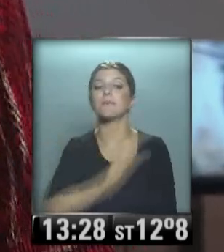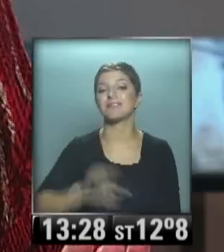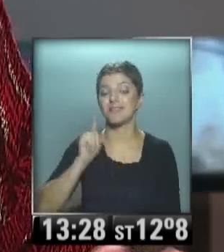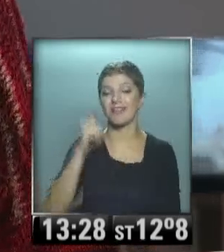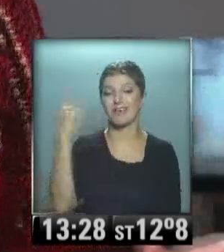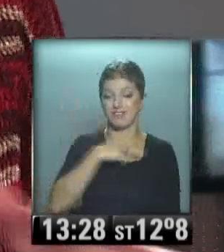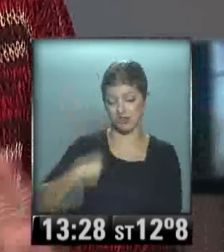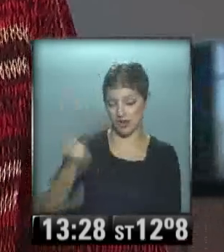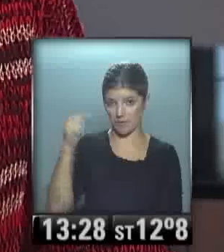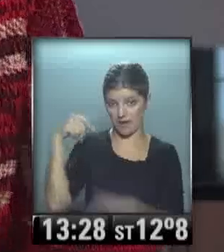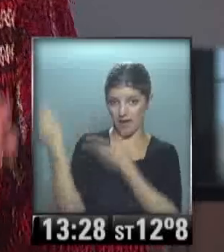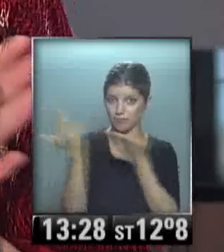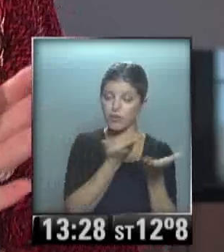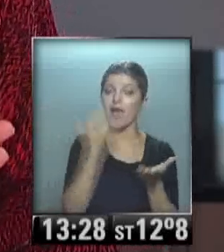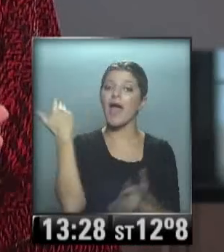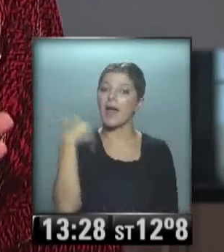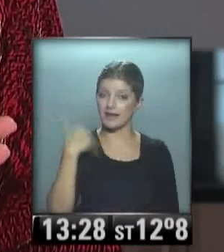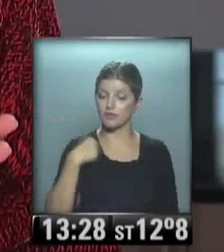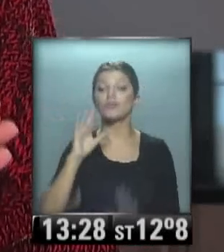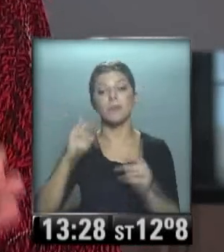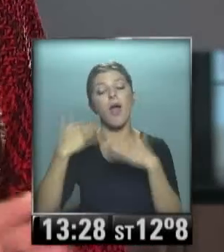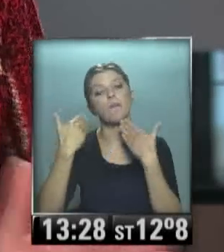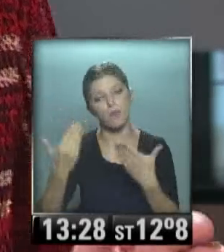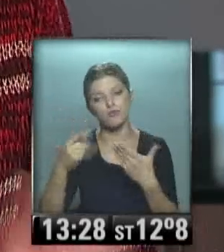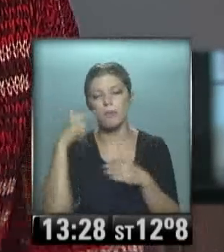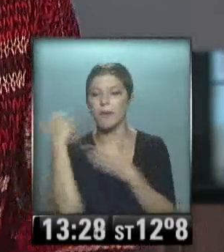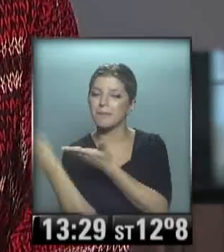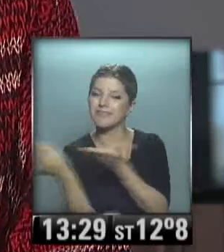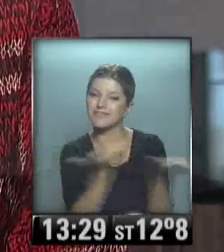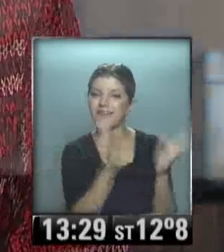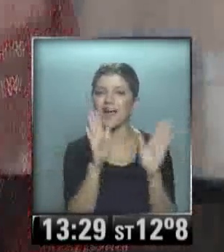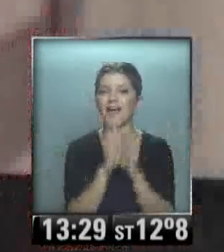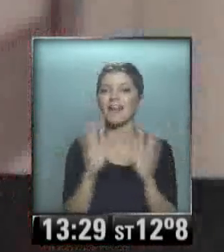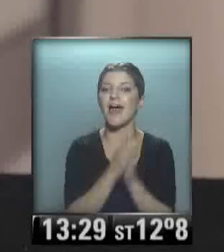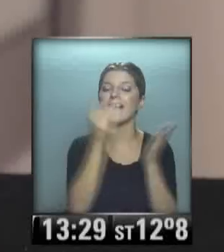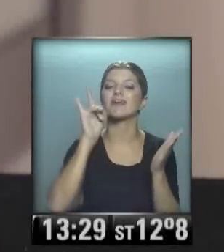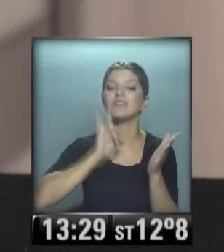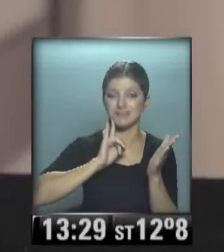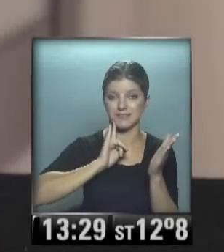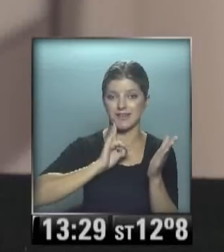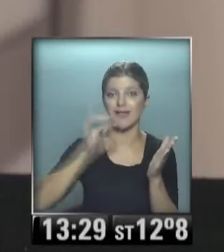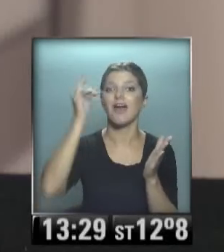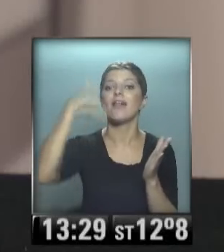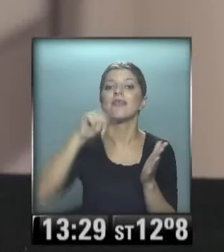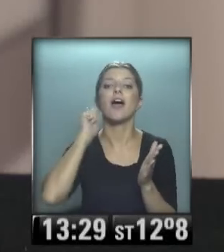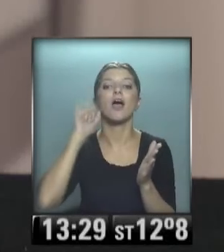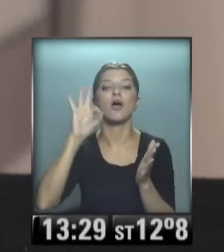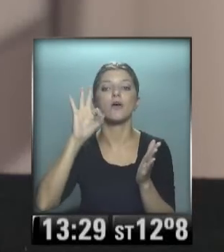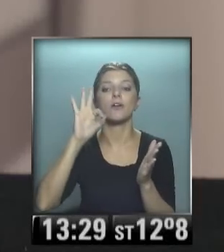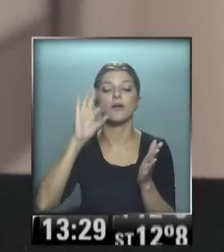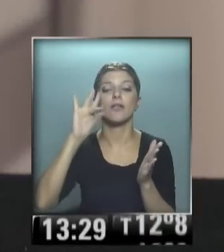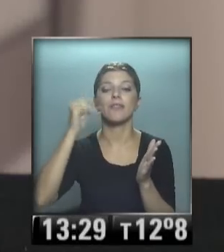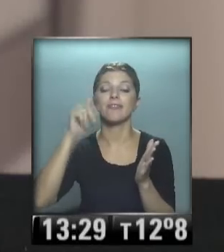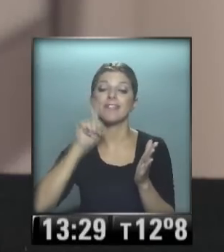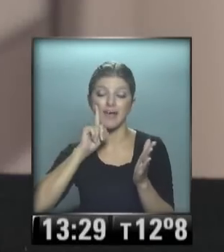a la Argentina, así que yo también aprovecho la oportunidad para presentarle la revista Dang Dai, que es la primera revista de intercambio cultural